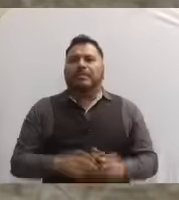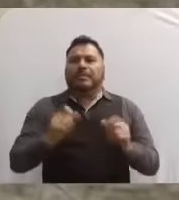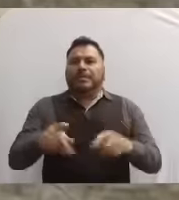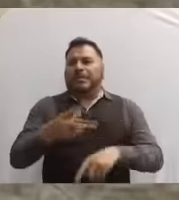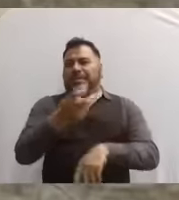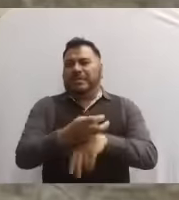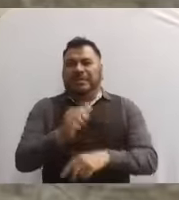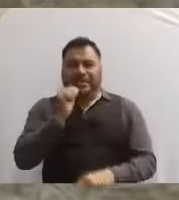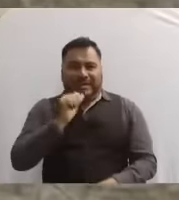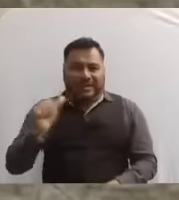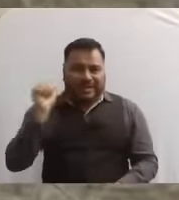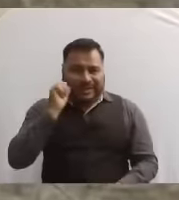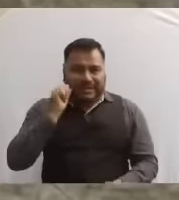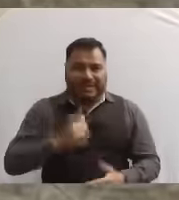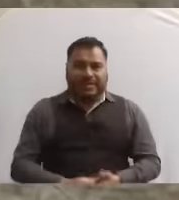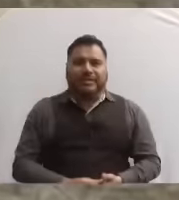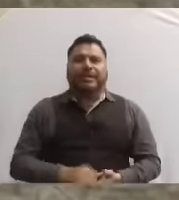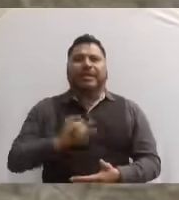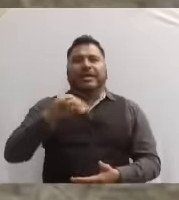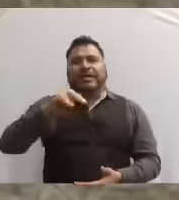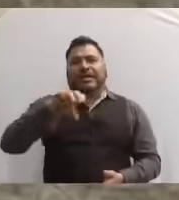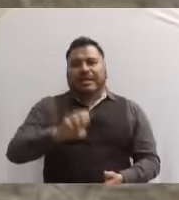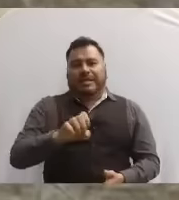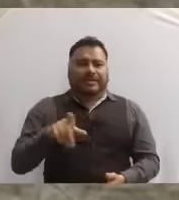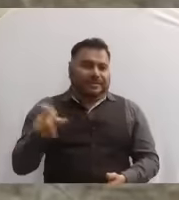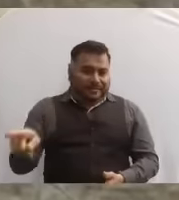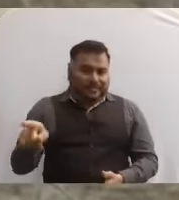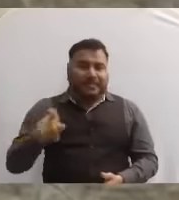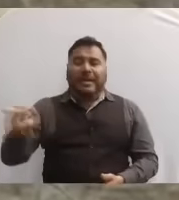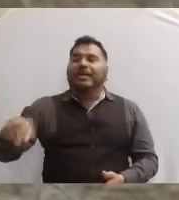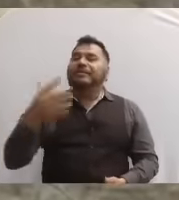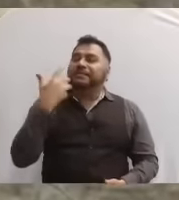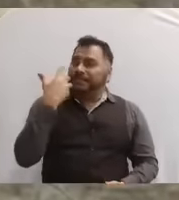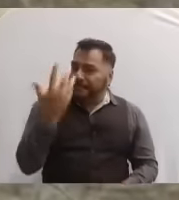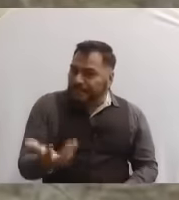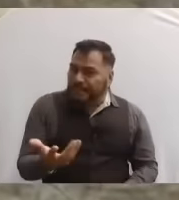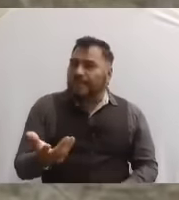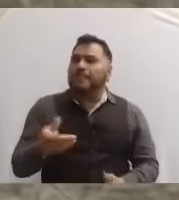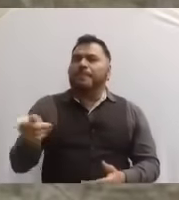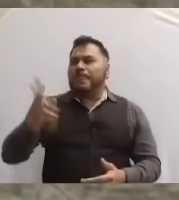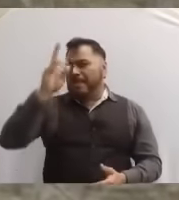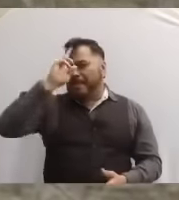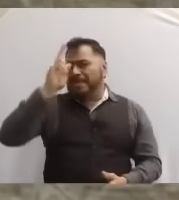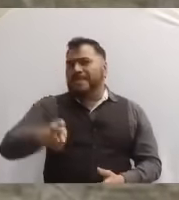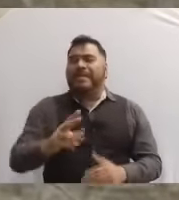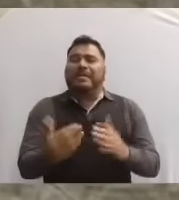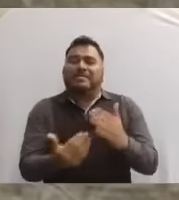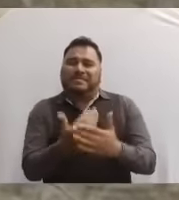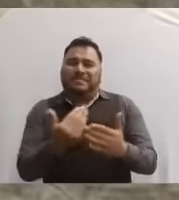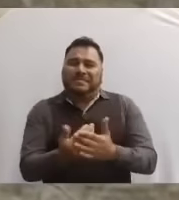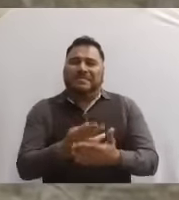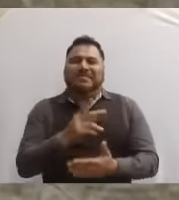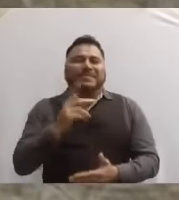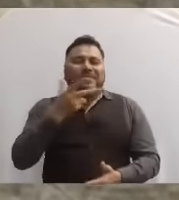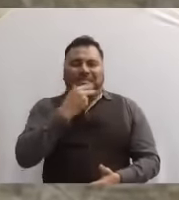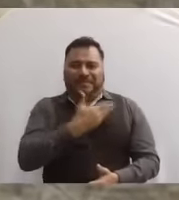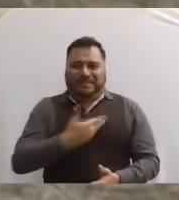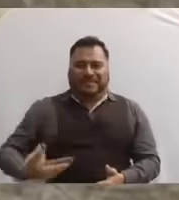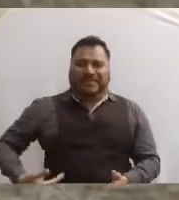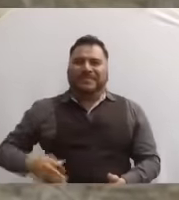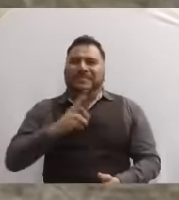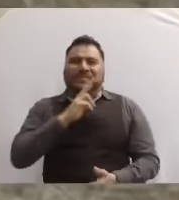segundo, ayer en el INE querían prohibir las mañaneras,